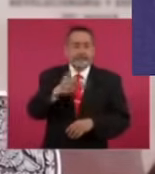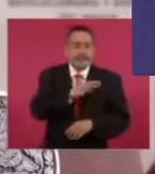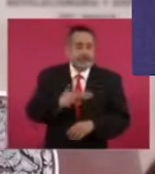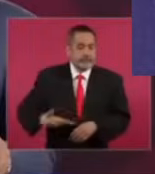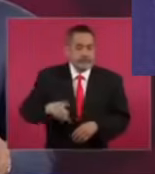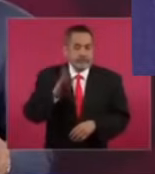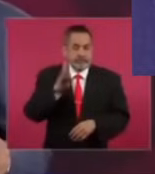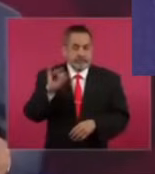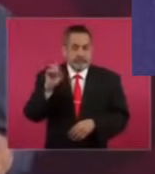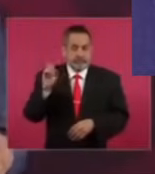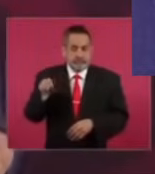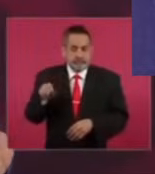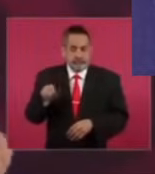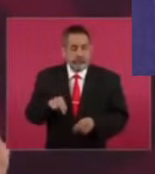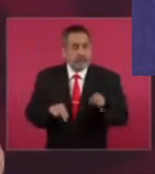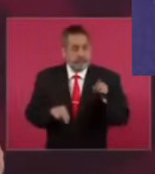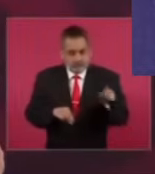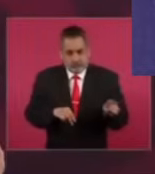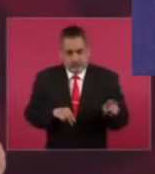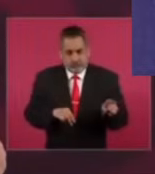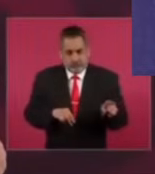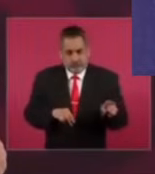El presidente Biden,